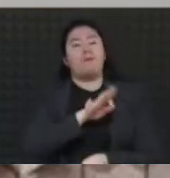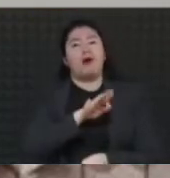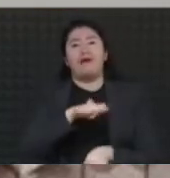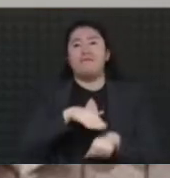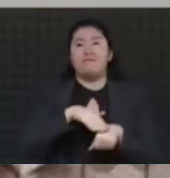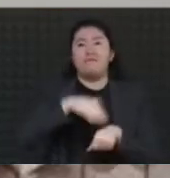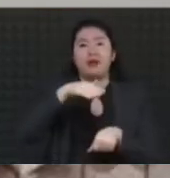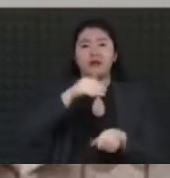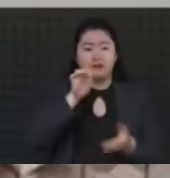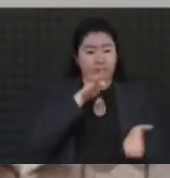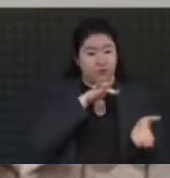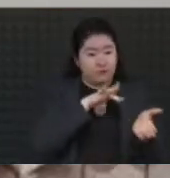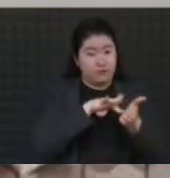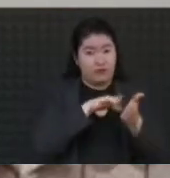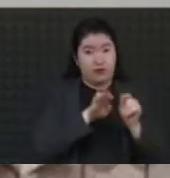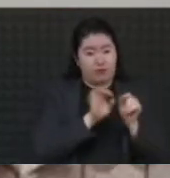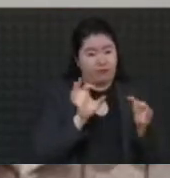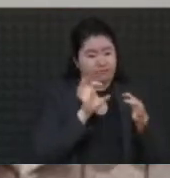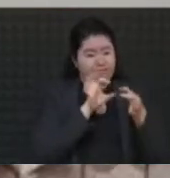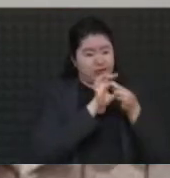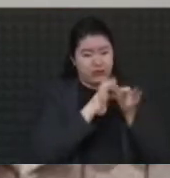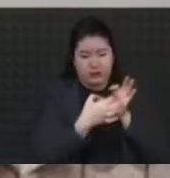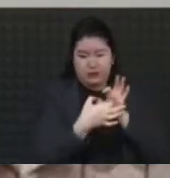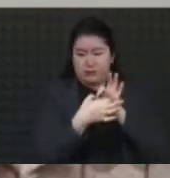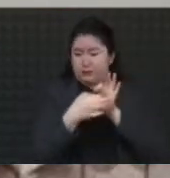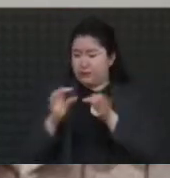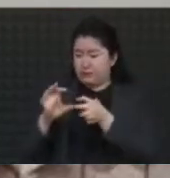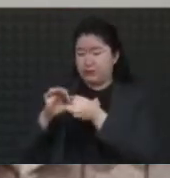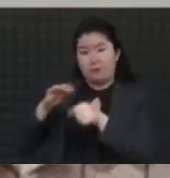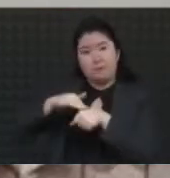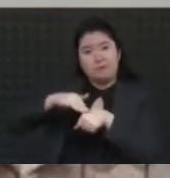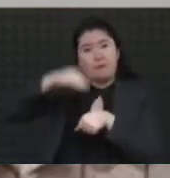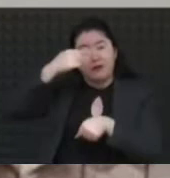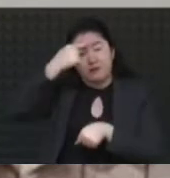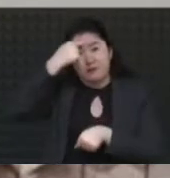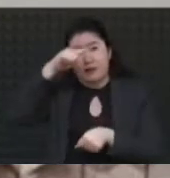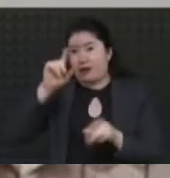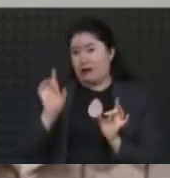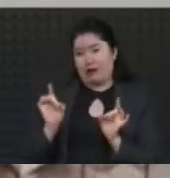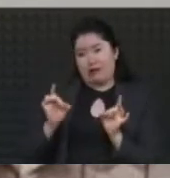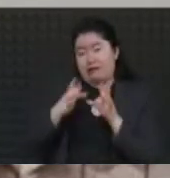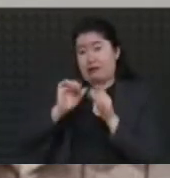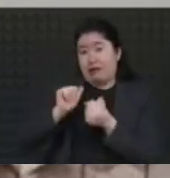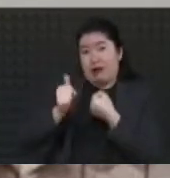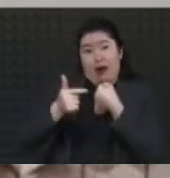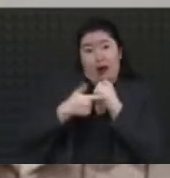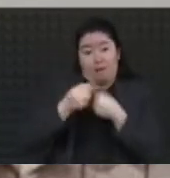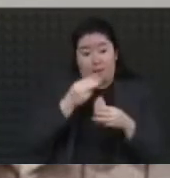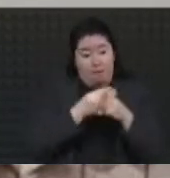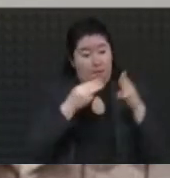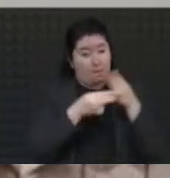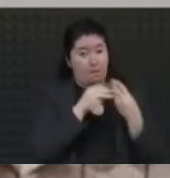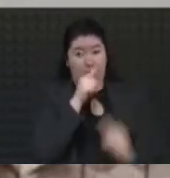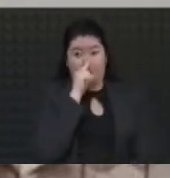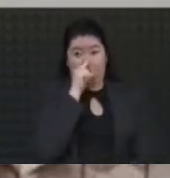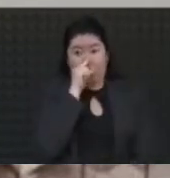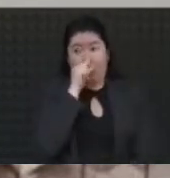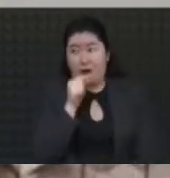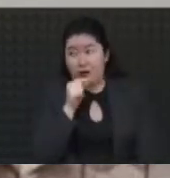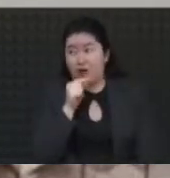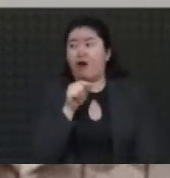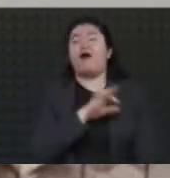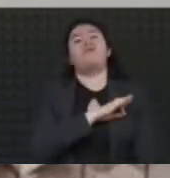a pesar de que algún elemento pudiera tener alguna deficiencia, ¿no? Eso es el concepto, o sea, que se cambia el concepto